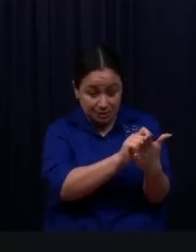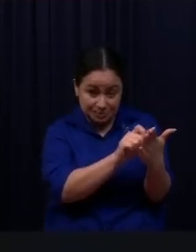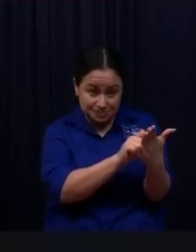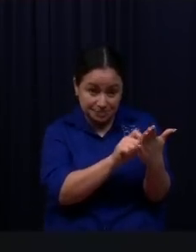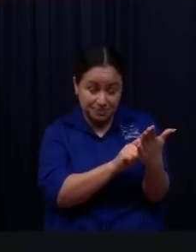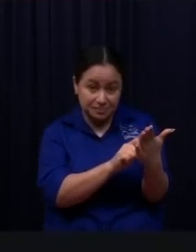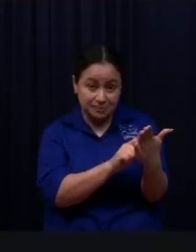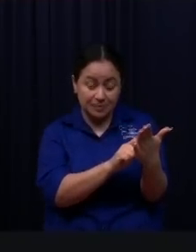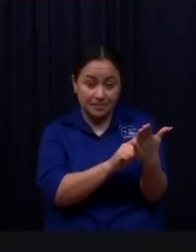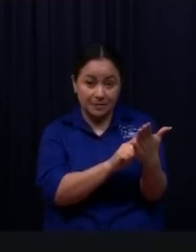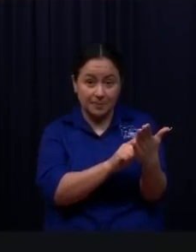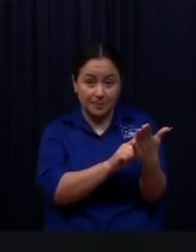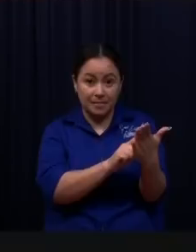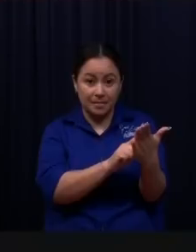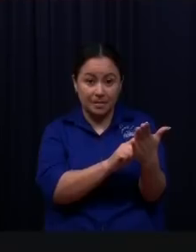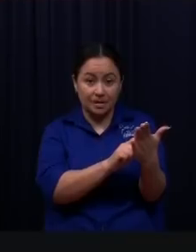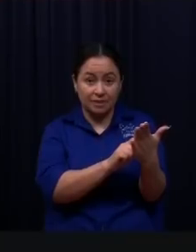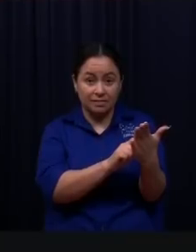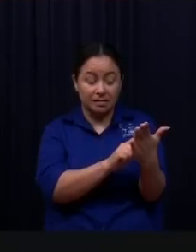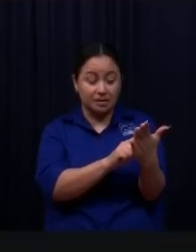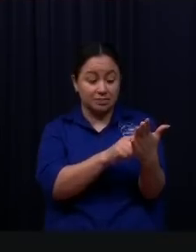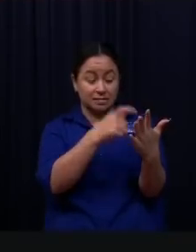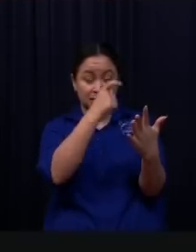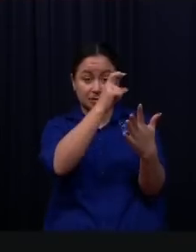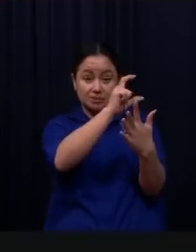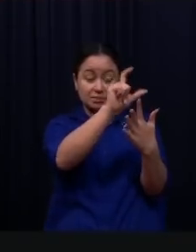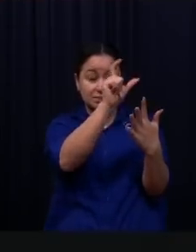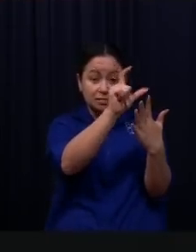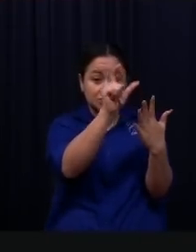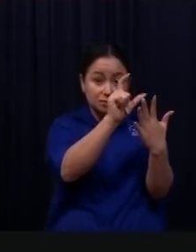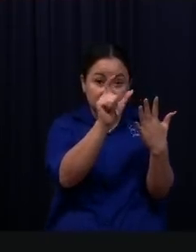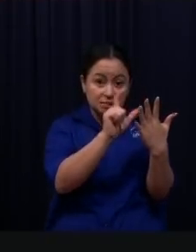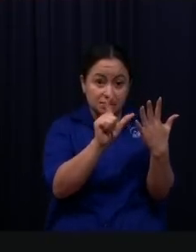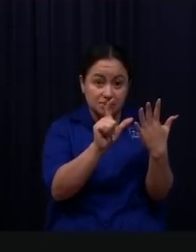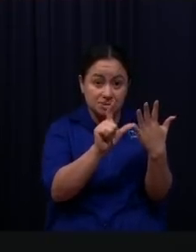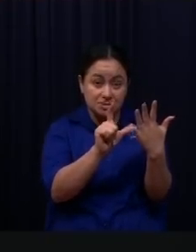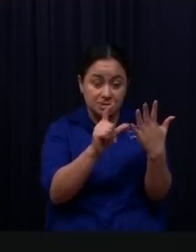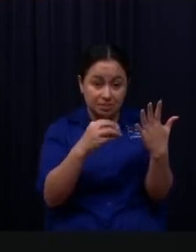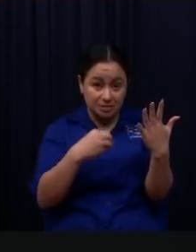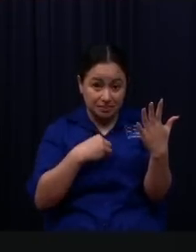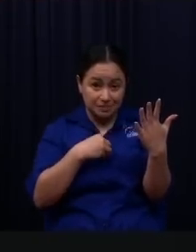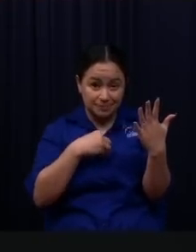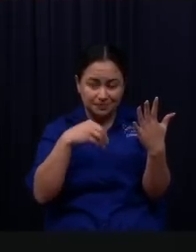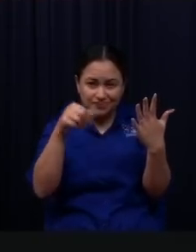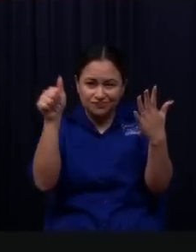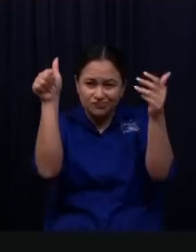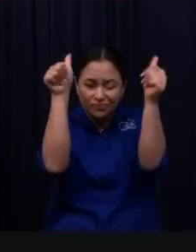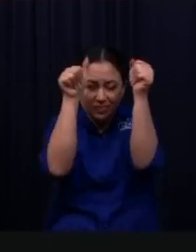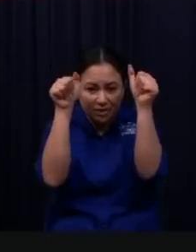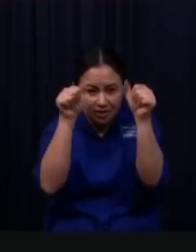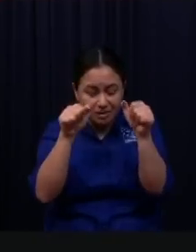10, vienen las siguientes cosas que quiero que analicemos. Con la Santa Cena,